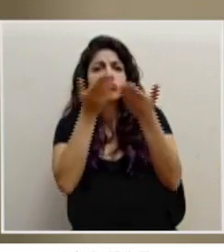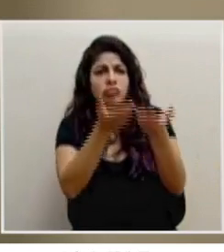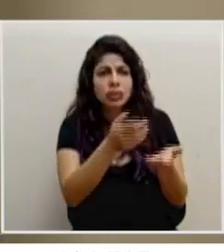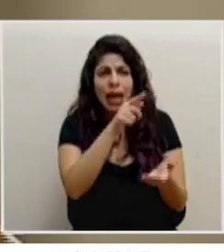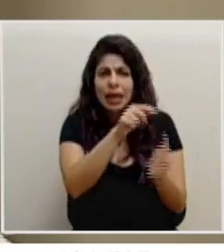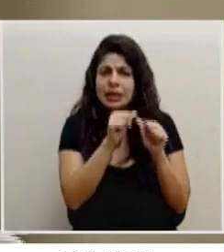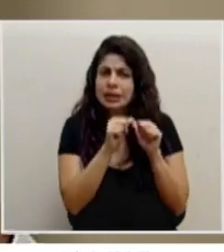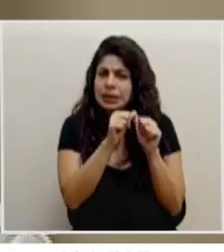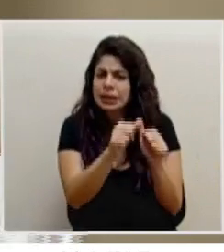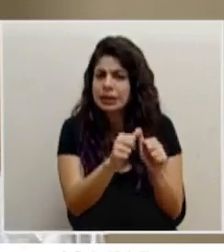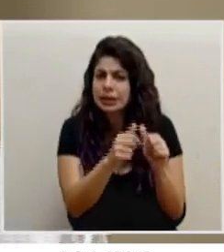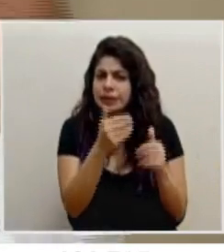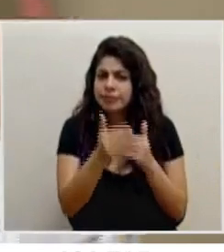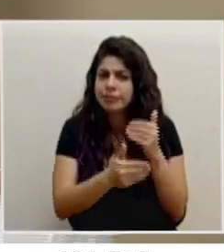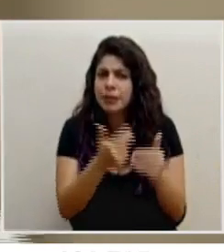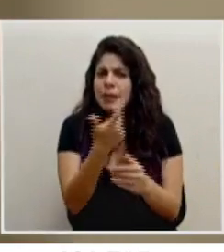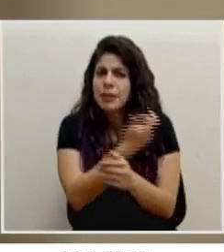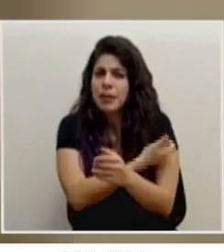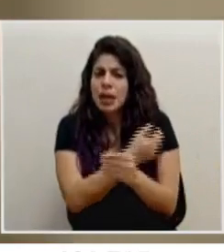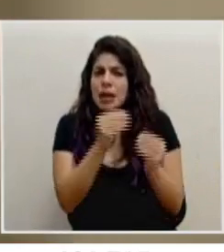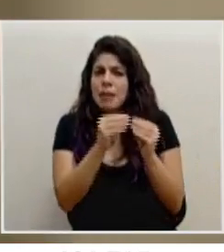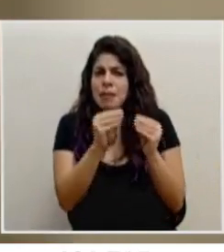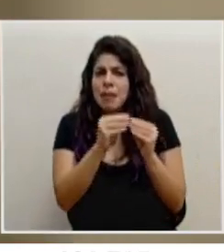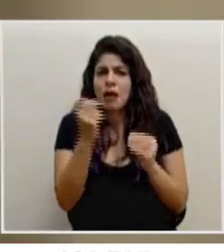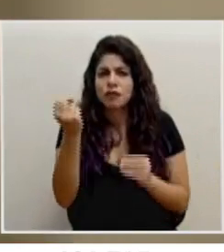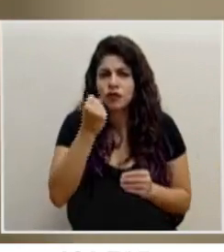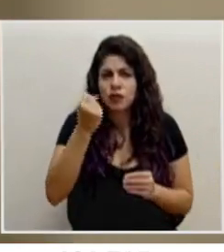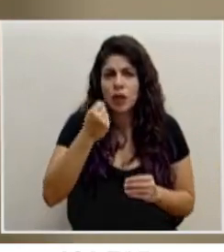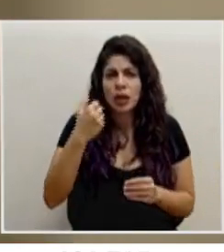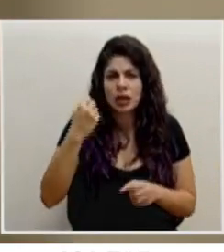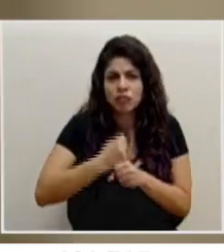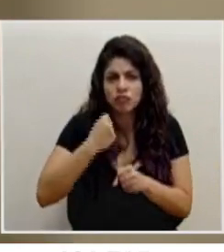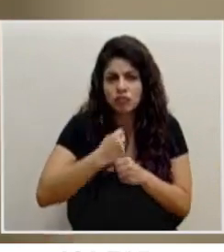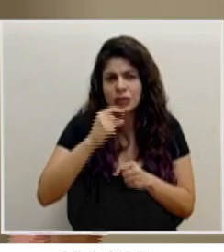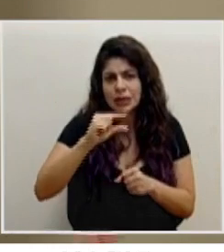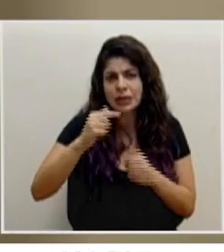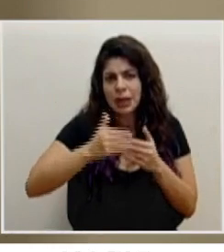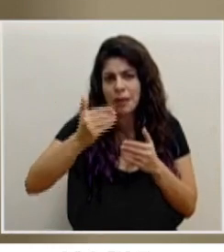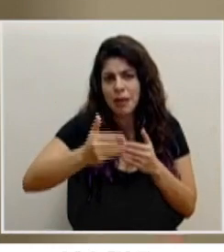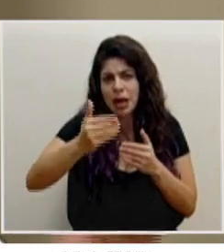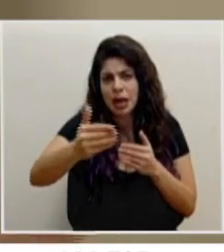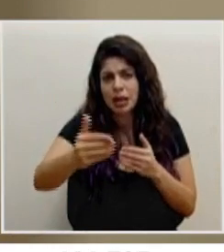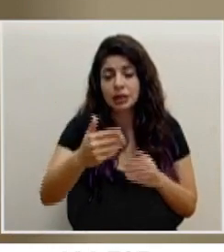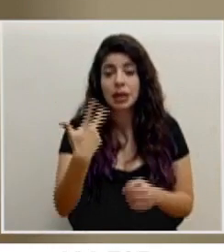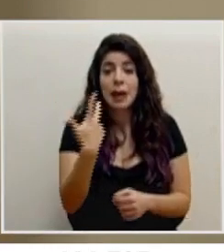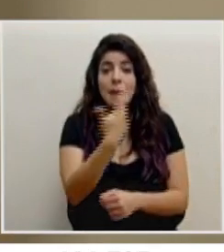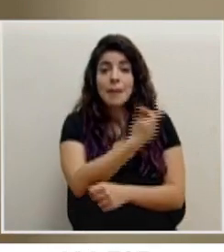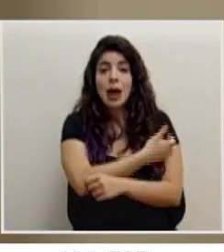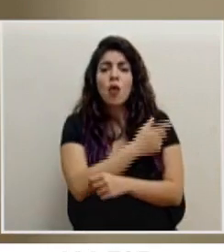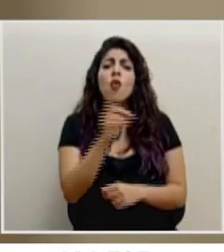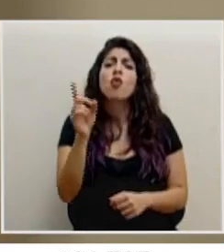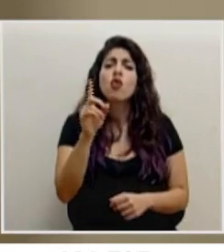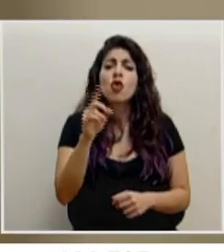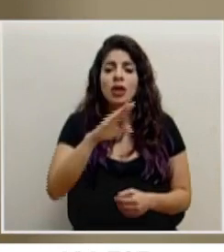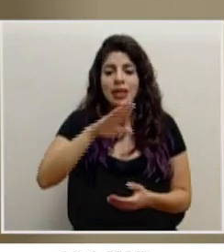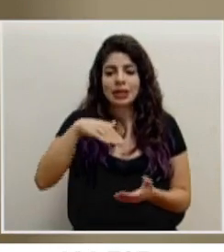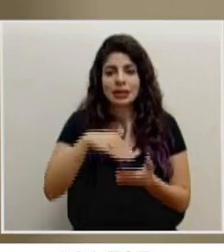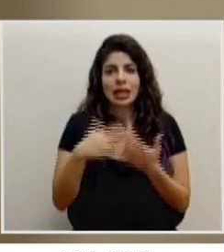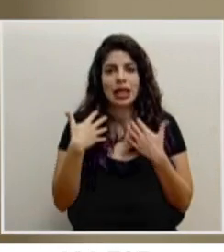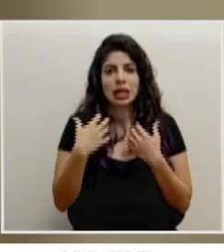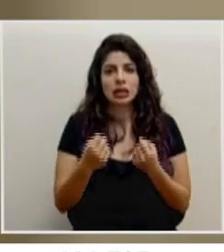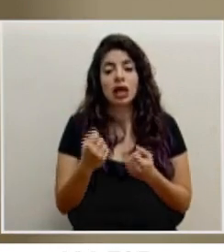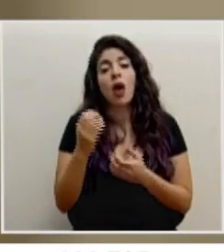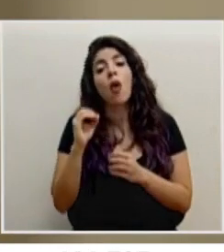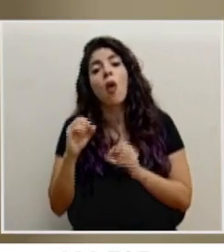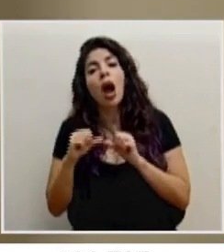va a continuar y se va a intensificar en las siguientes semanas. La vacunación se realizará en los establecimientos de salud y en algunas áreas de